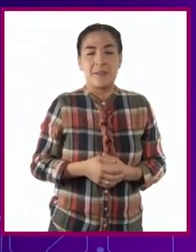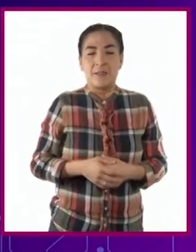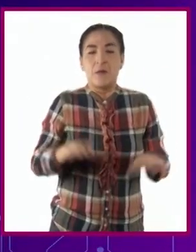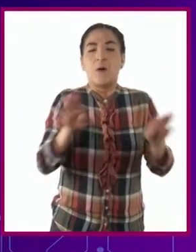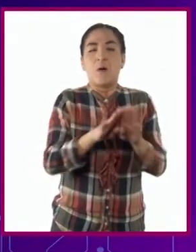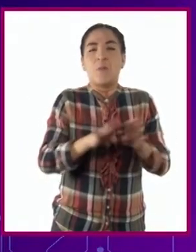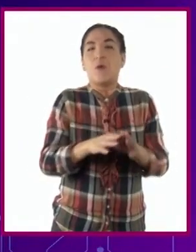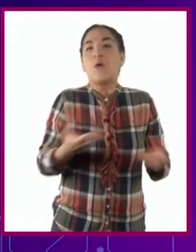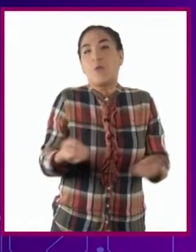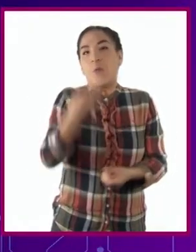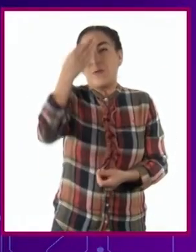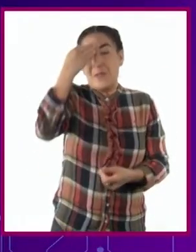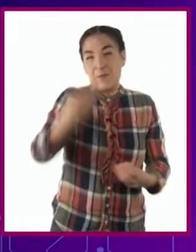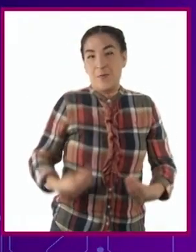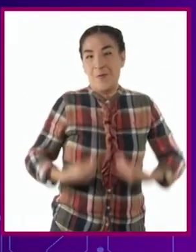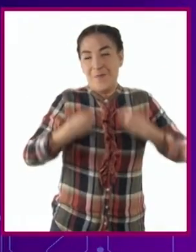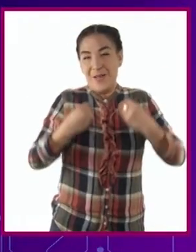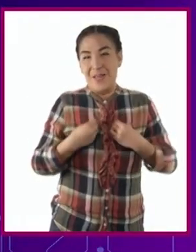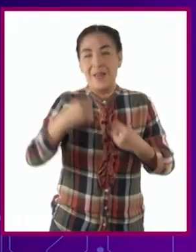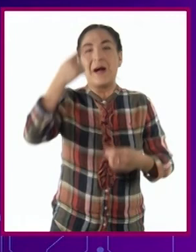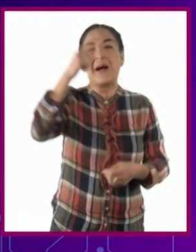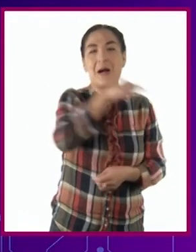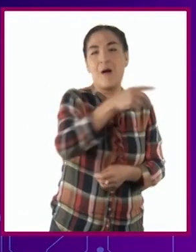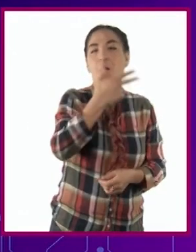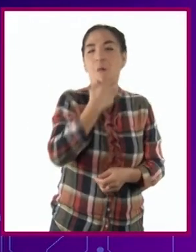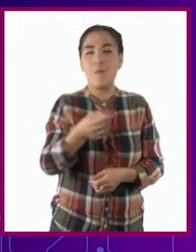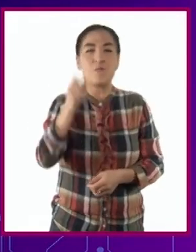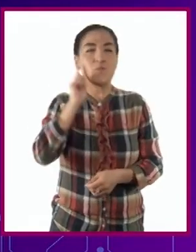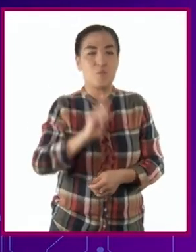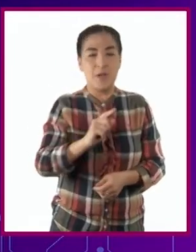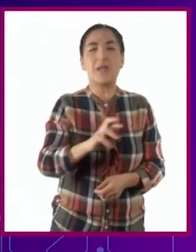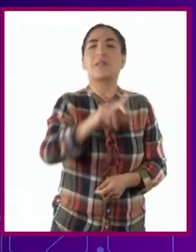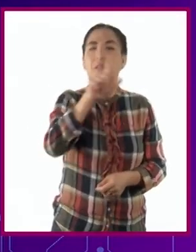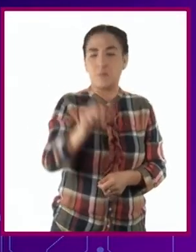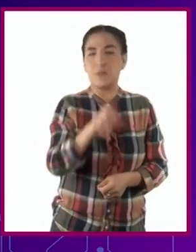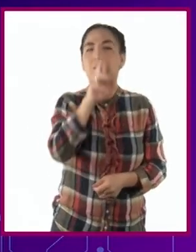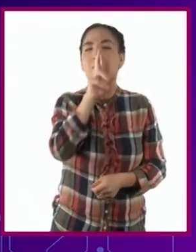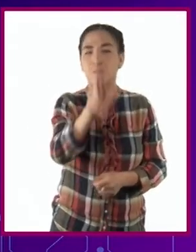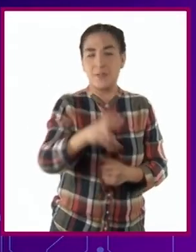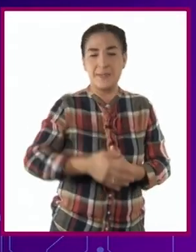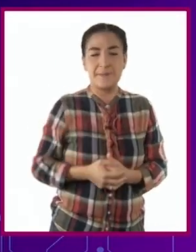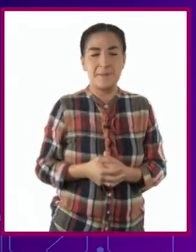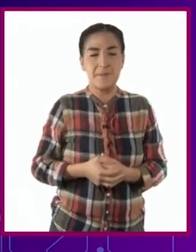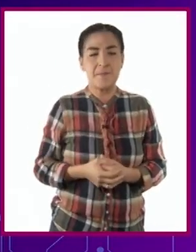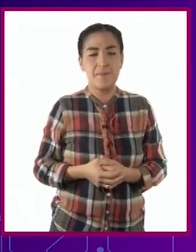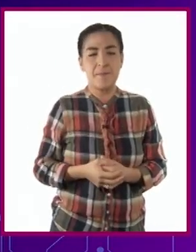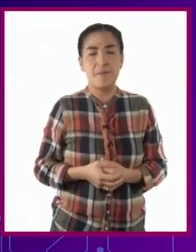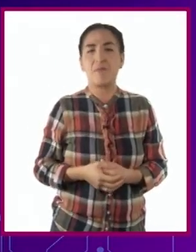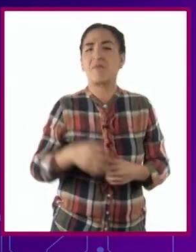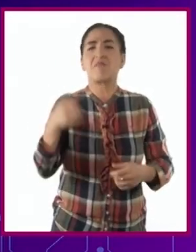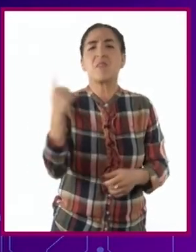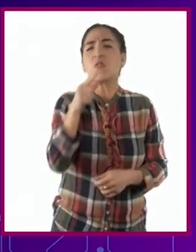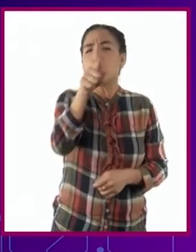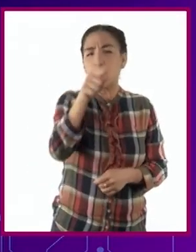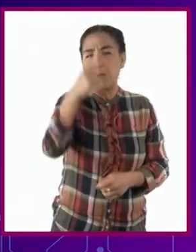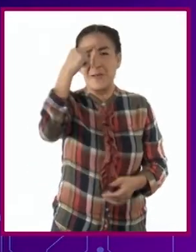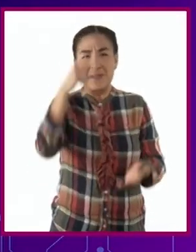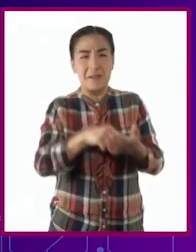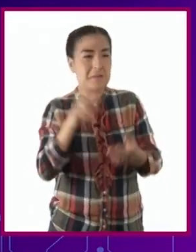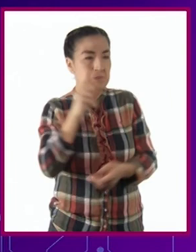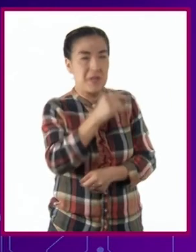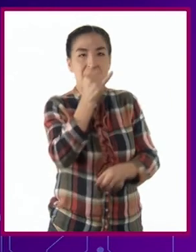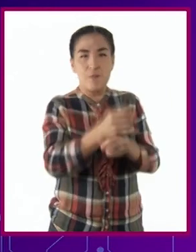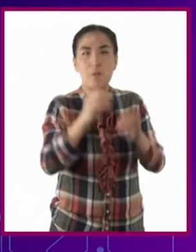la esperanza de vida entre mujeres y hombres y respondamos. ¿Qué información consideras